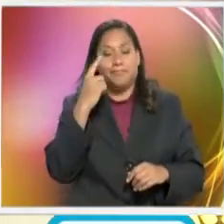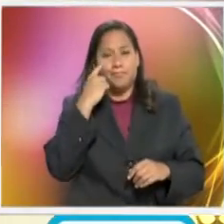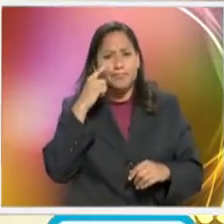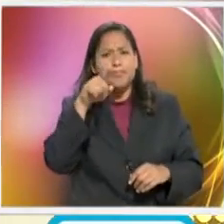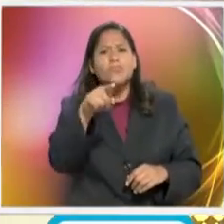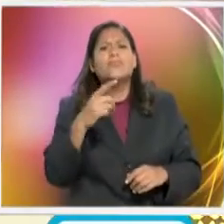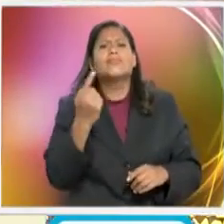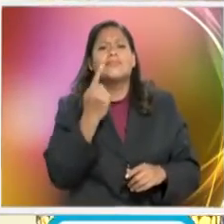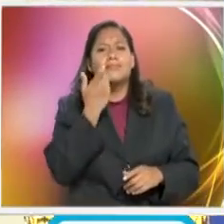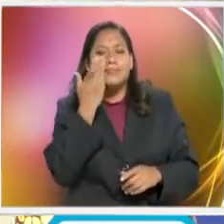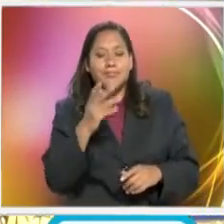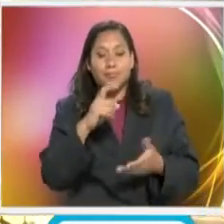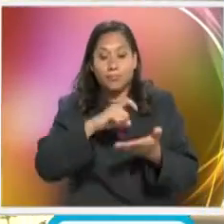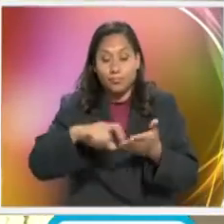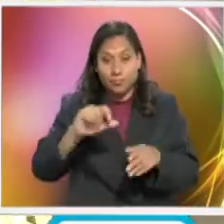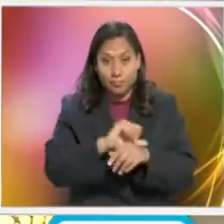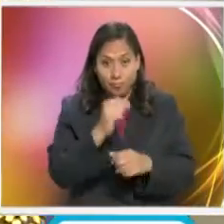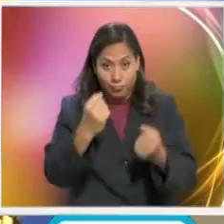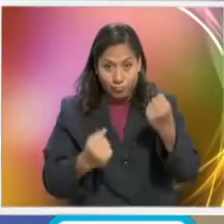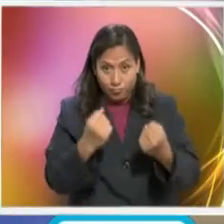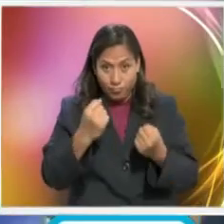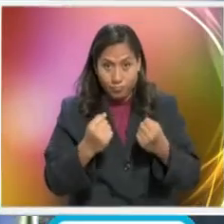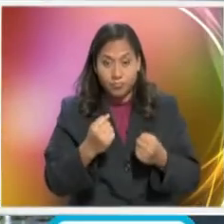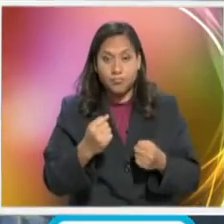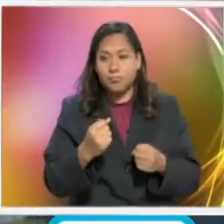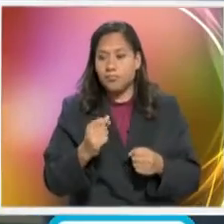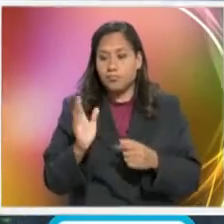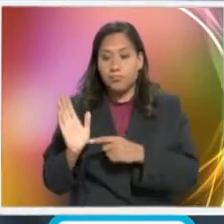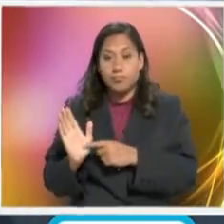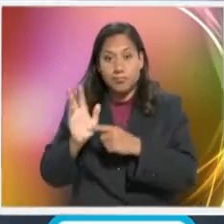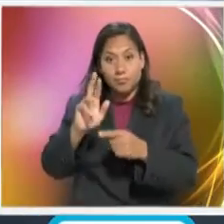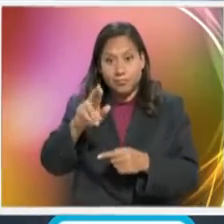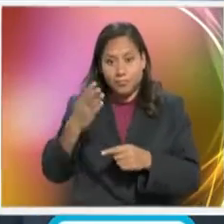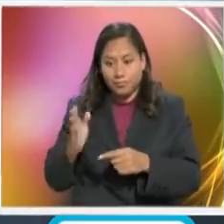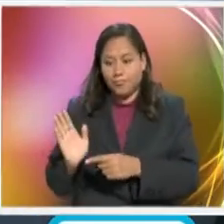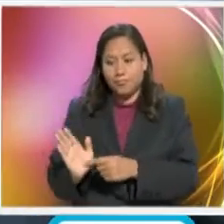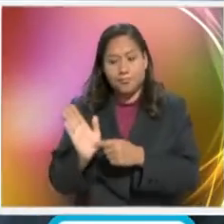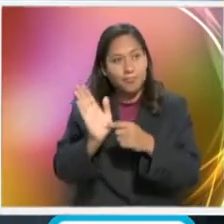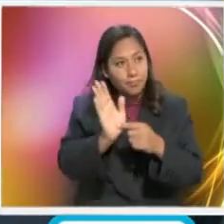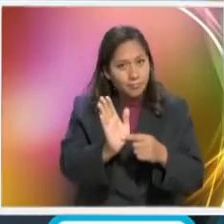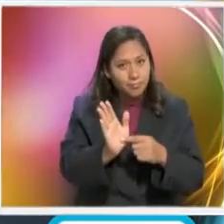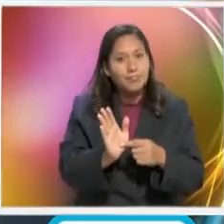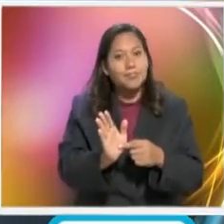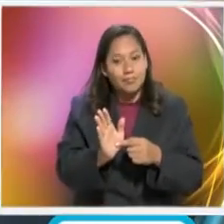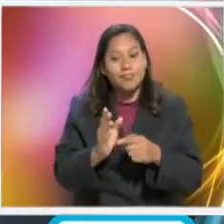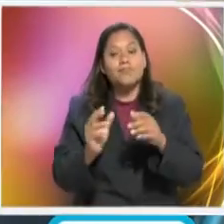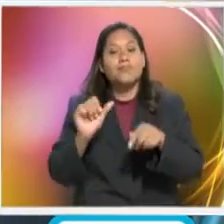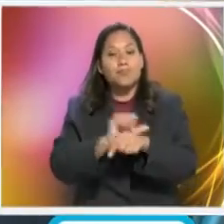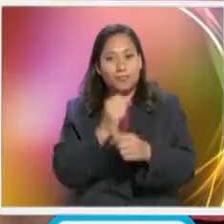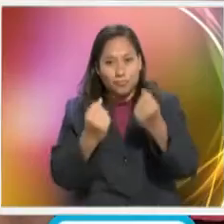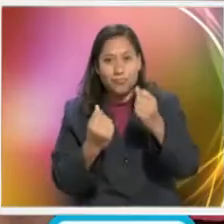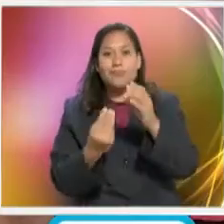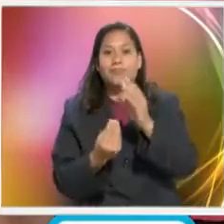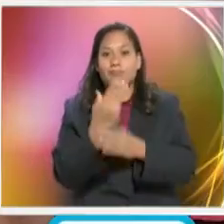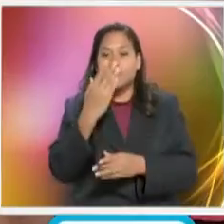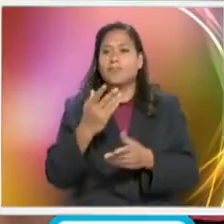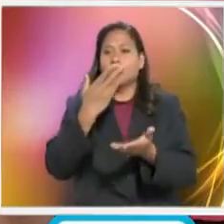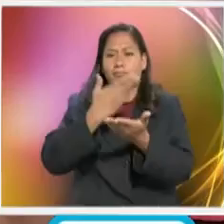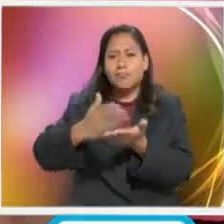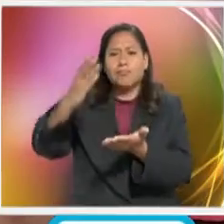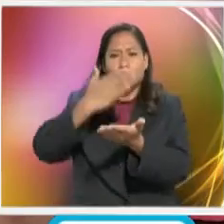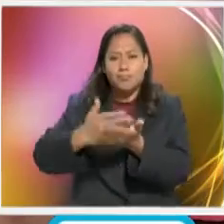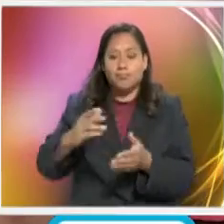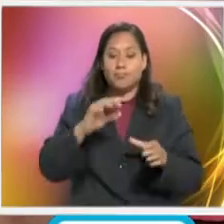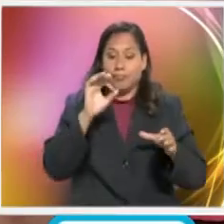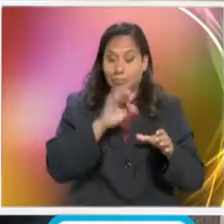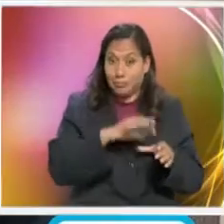es comprarte un coche, si puedes comprobar ingresos, Sí. entonces te vas a comprar un coche nuevo, lo vas a pedir a crédito y tendrás que